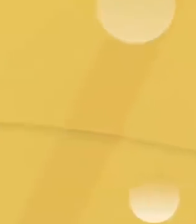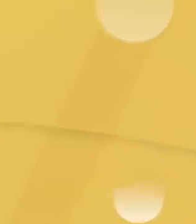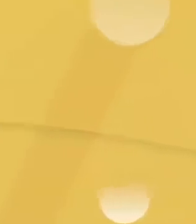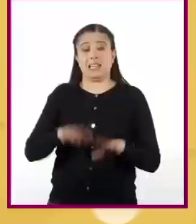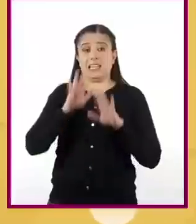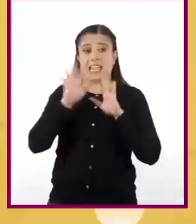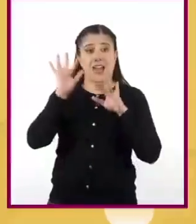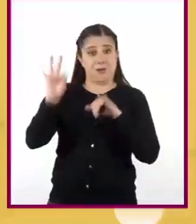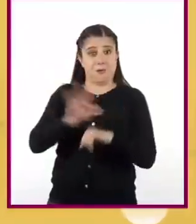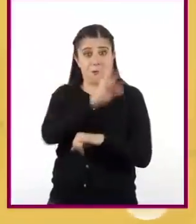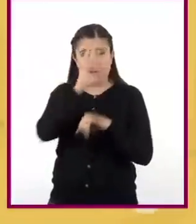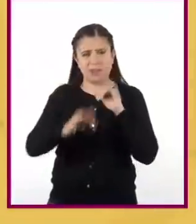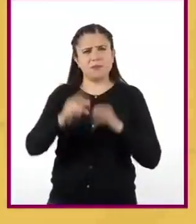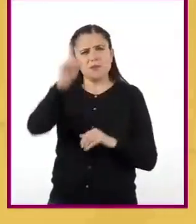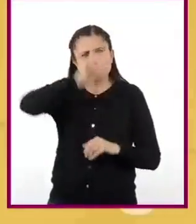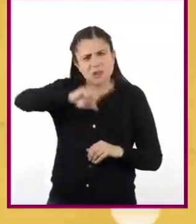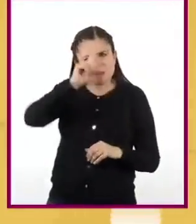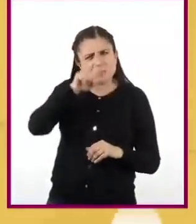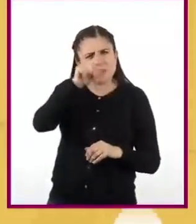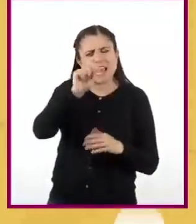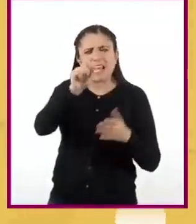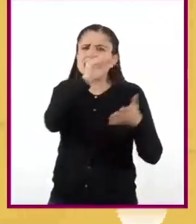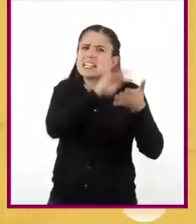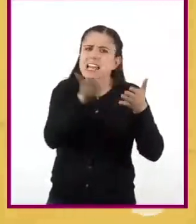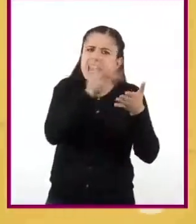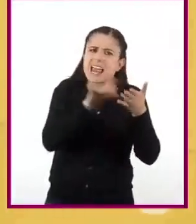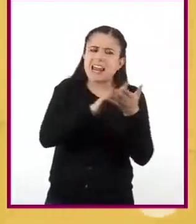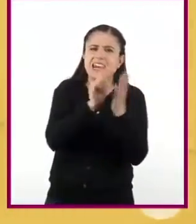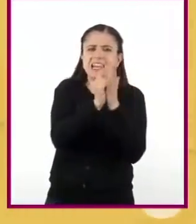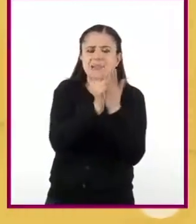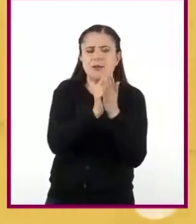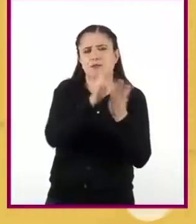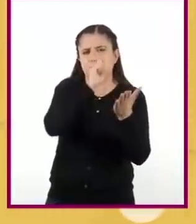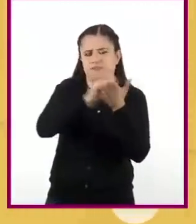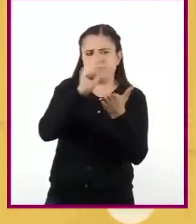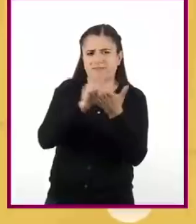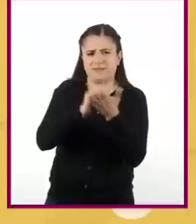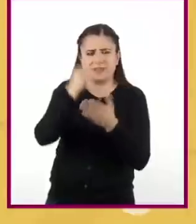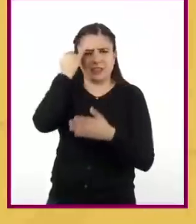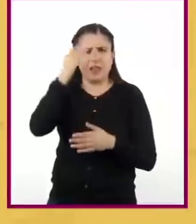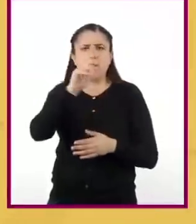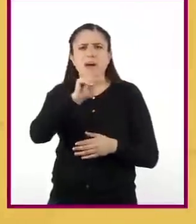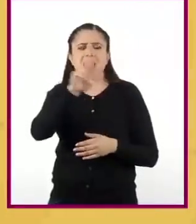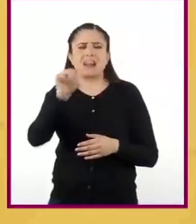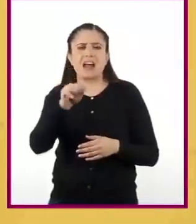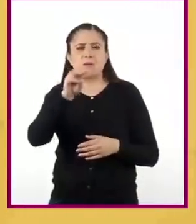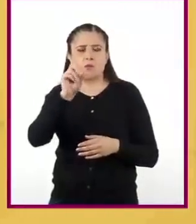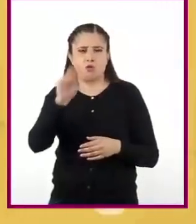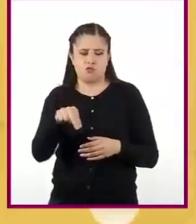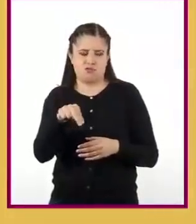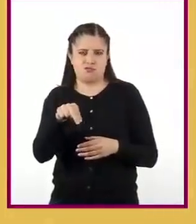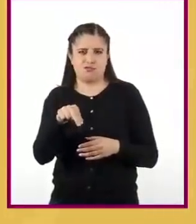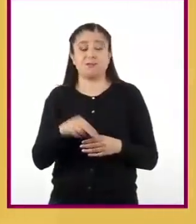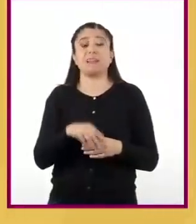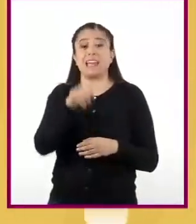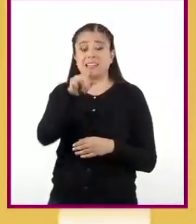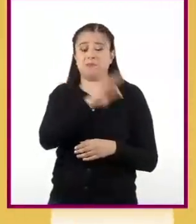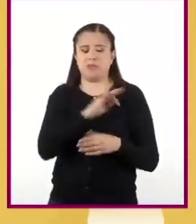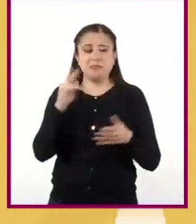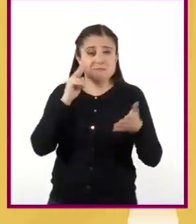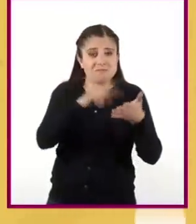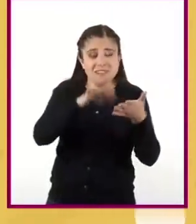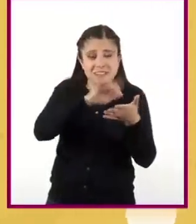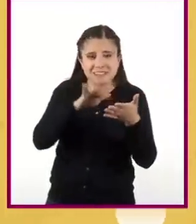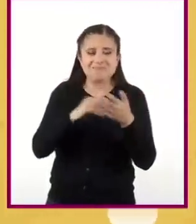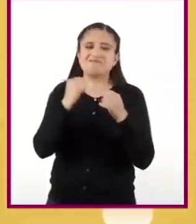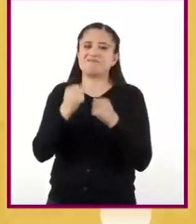Para finalizar, les recomendamos leer el libro Apuntes de Matemáticas de Parramón Ediciones, donde reforzarán el